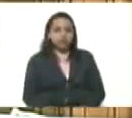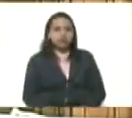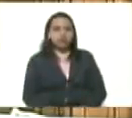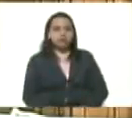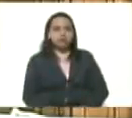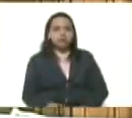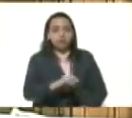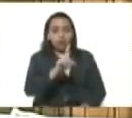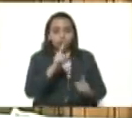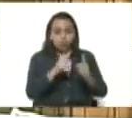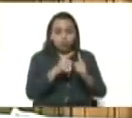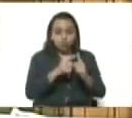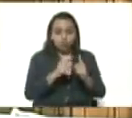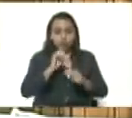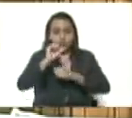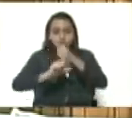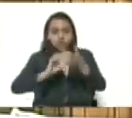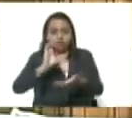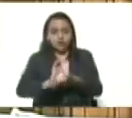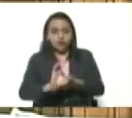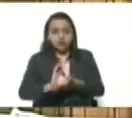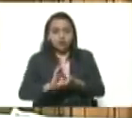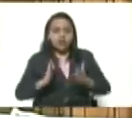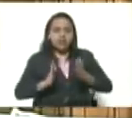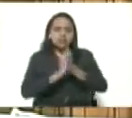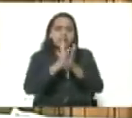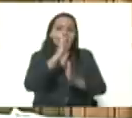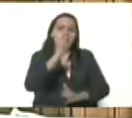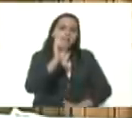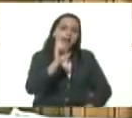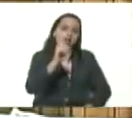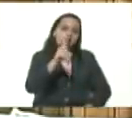Un fallecido aquí en Caracas, en la parroquia San Pedro.